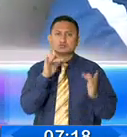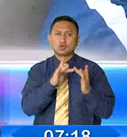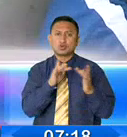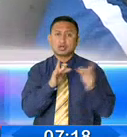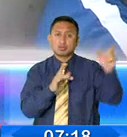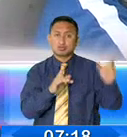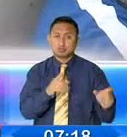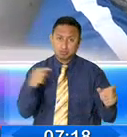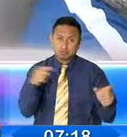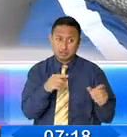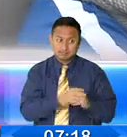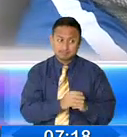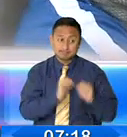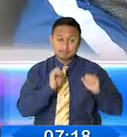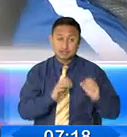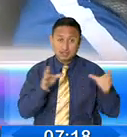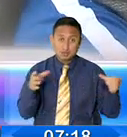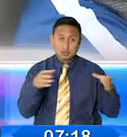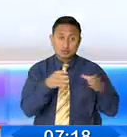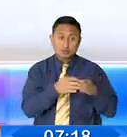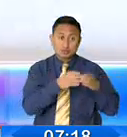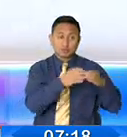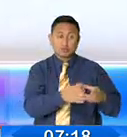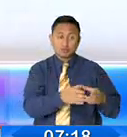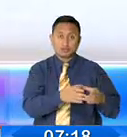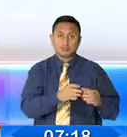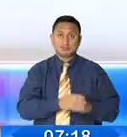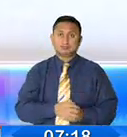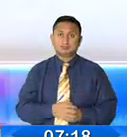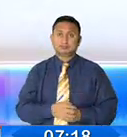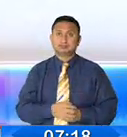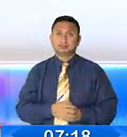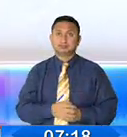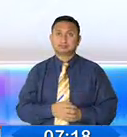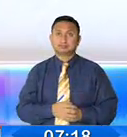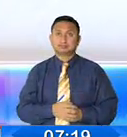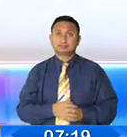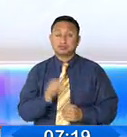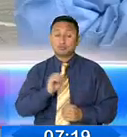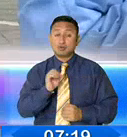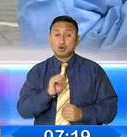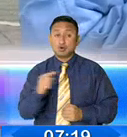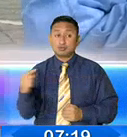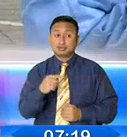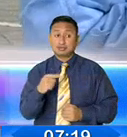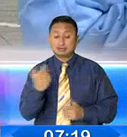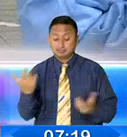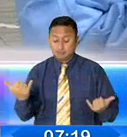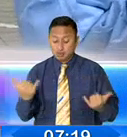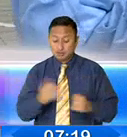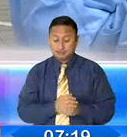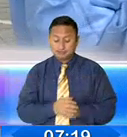enfermo y reducir así el riesgo de contagios con dicha variante. Caso contrario, señala qué es lo que puede